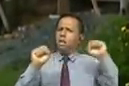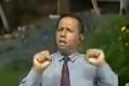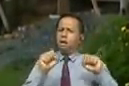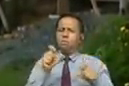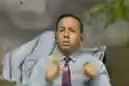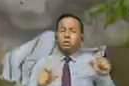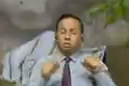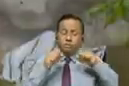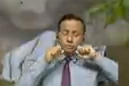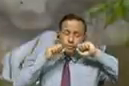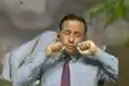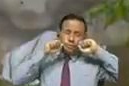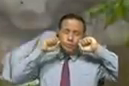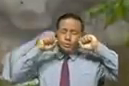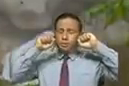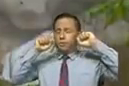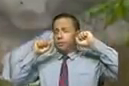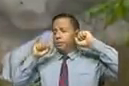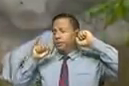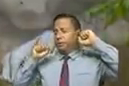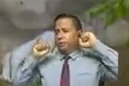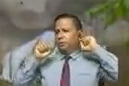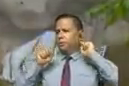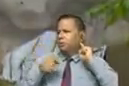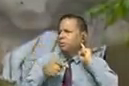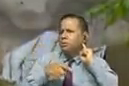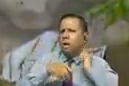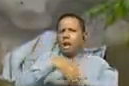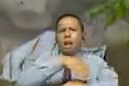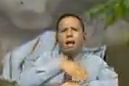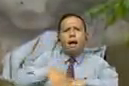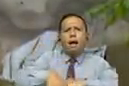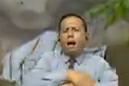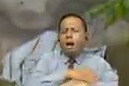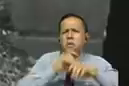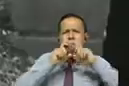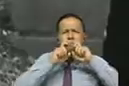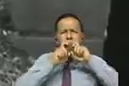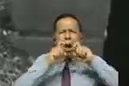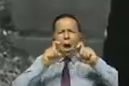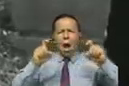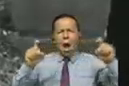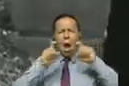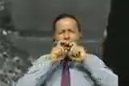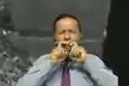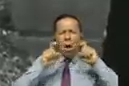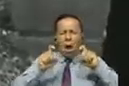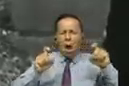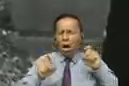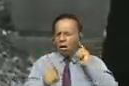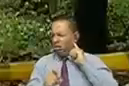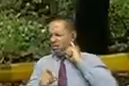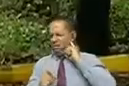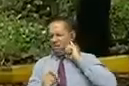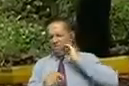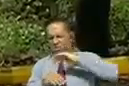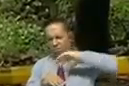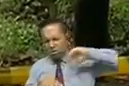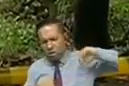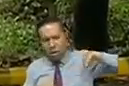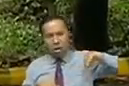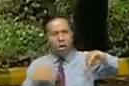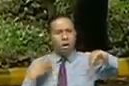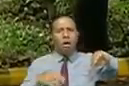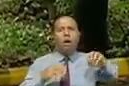se les terminó tan pronto como escucharon que desde la calle alguien gritó que Chagui estaba muerto. Todos saltaron